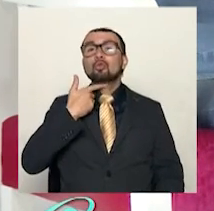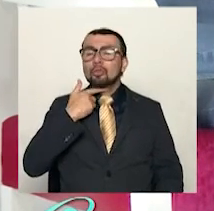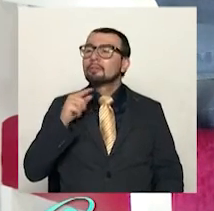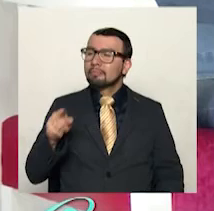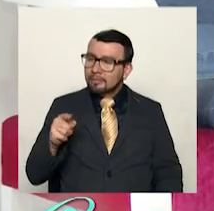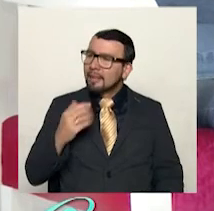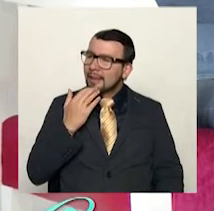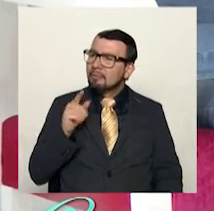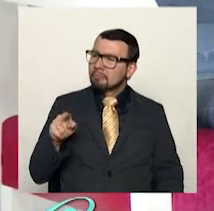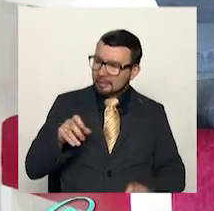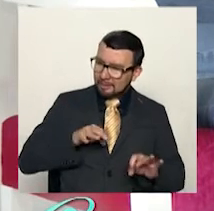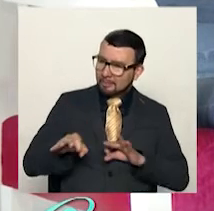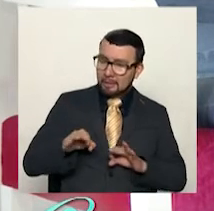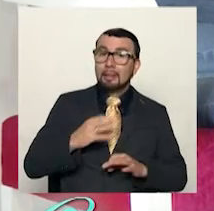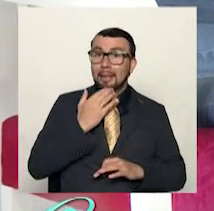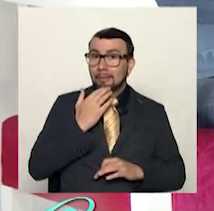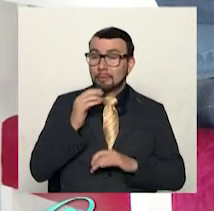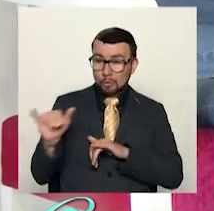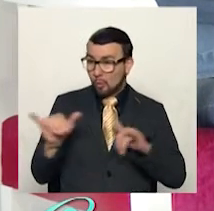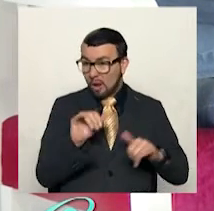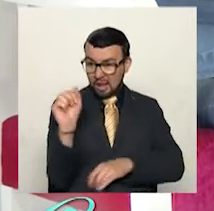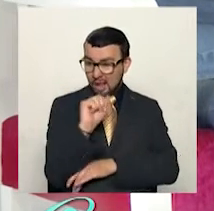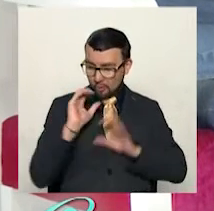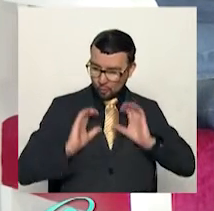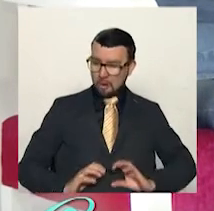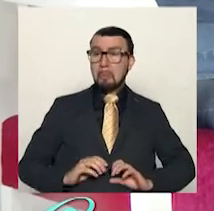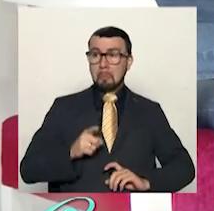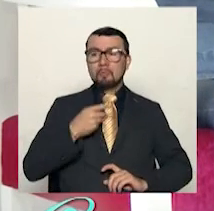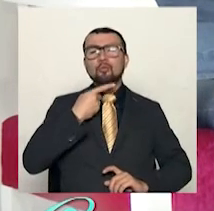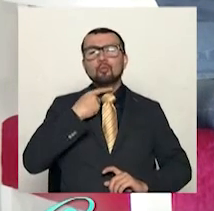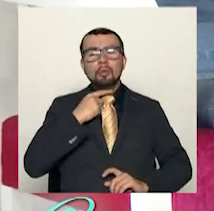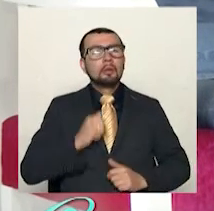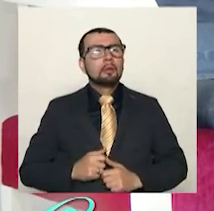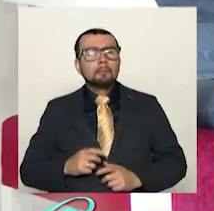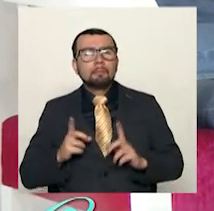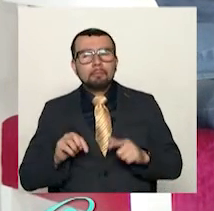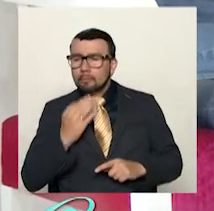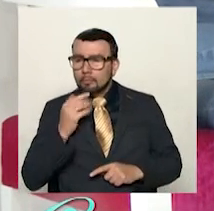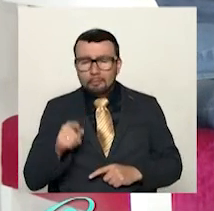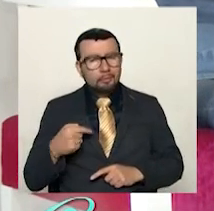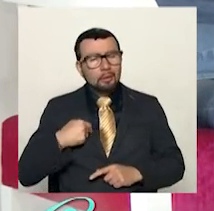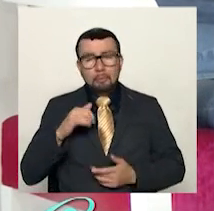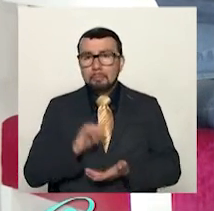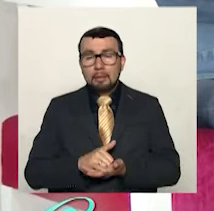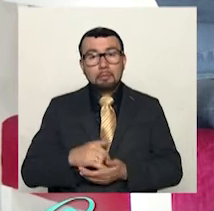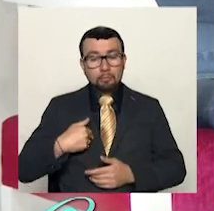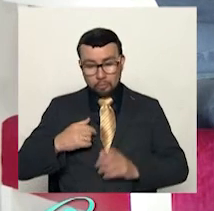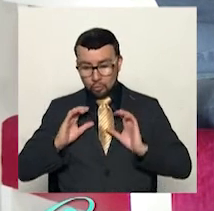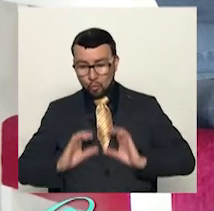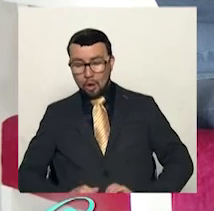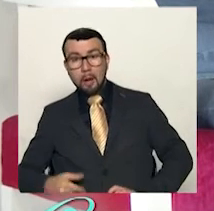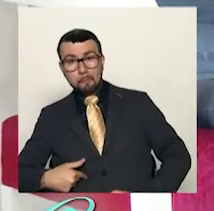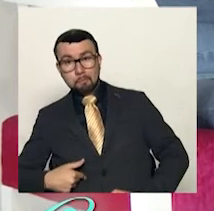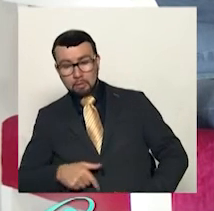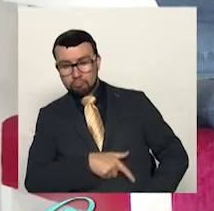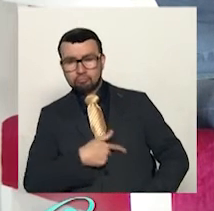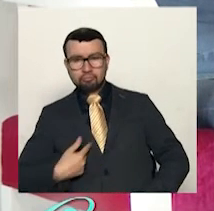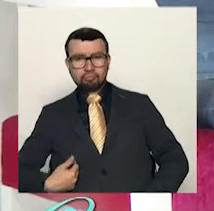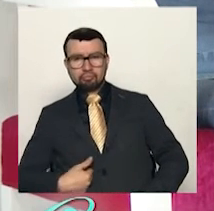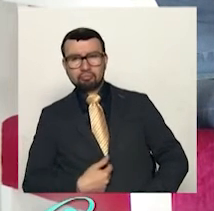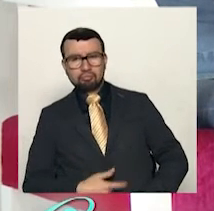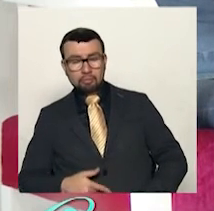escuchado. Y hay otra cosa asociada precisamente, yo insisto nuevamente en la parte neurológica de nuestro aparato digestivo.